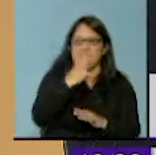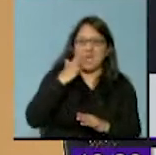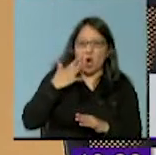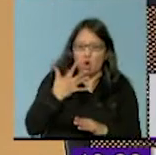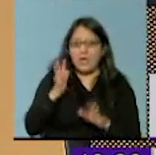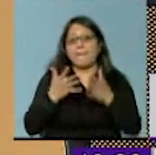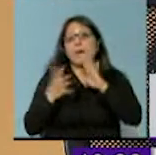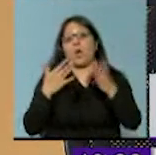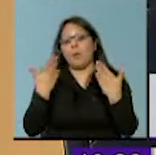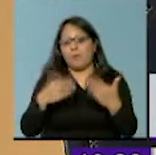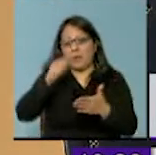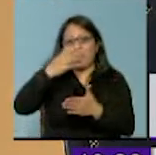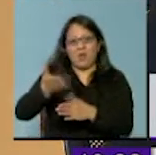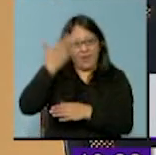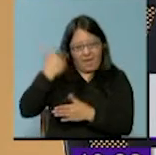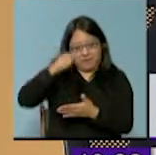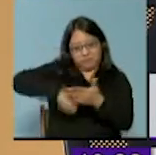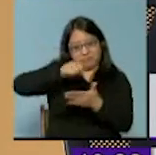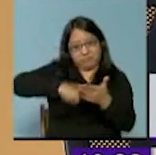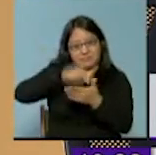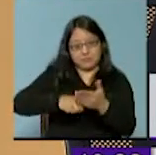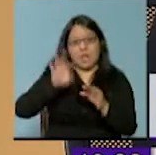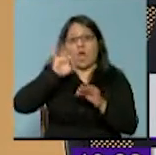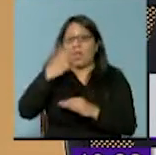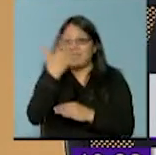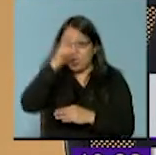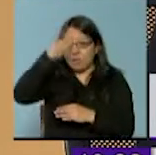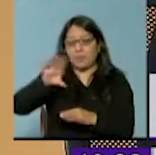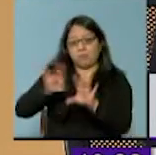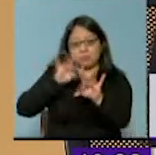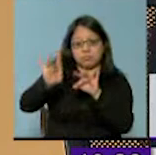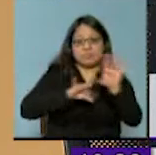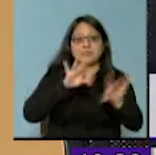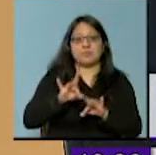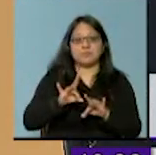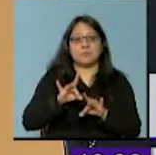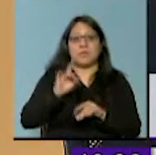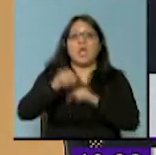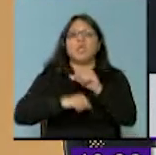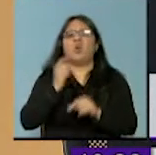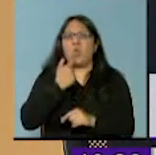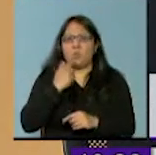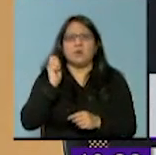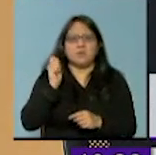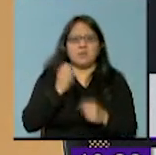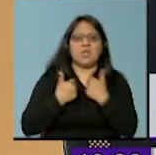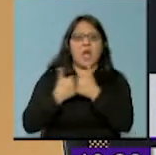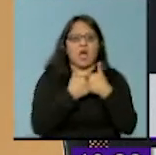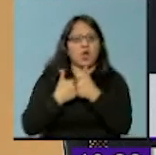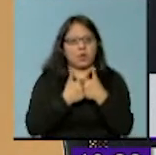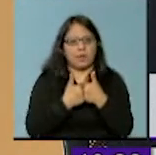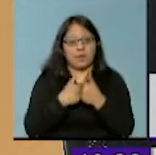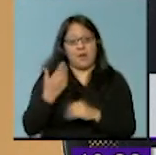que podrían ser incorporadas. También está, bueno, la duda de con quiénes se firmaron los convenios, porque los gremialistas que vinieron